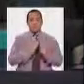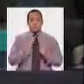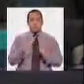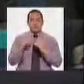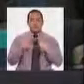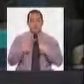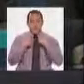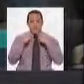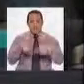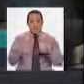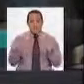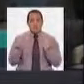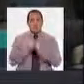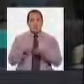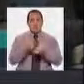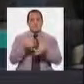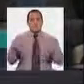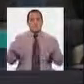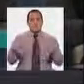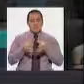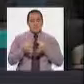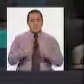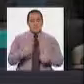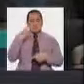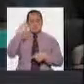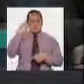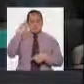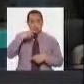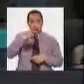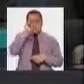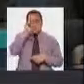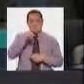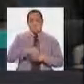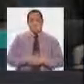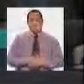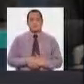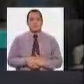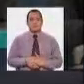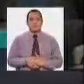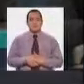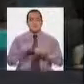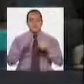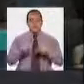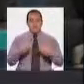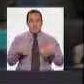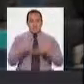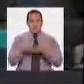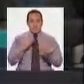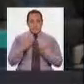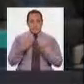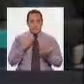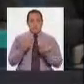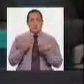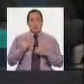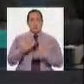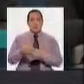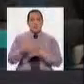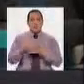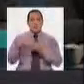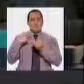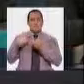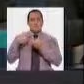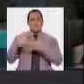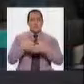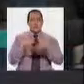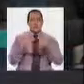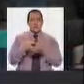debería ser acompañado por todos los actores políticos del país. Y en ese escenario, participantes de